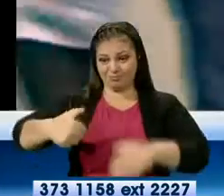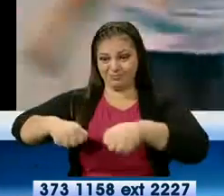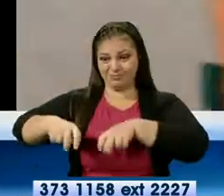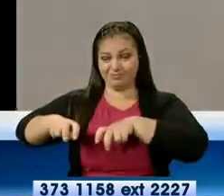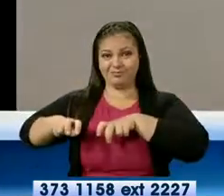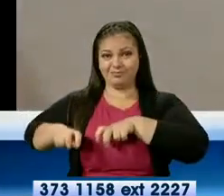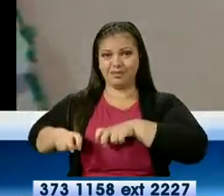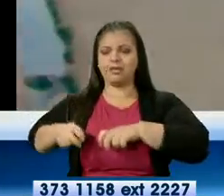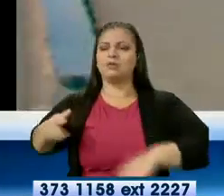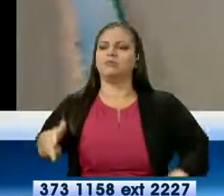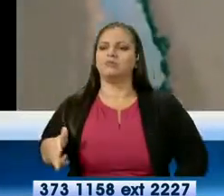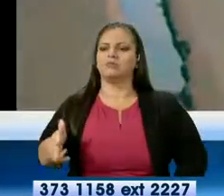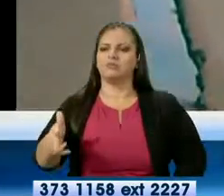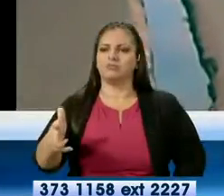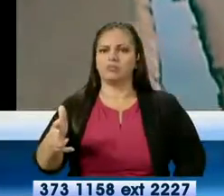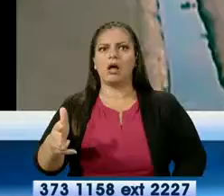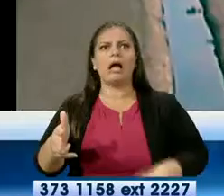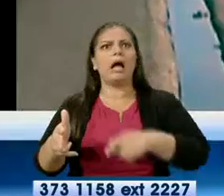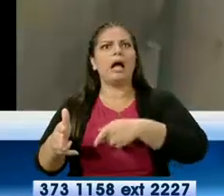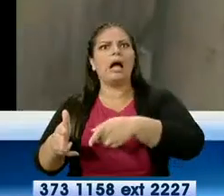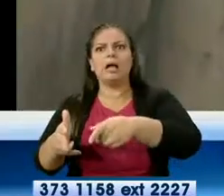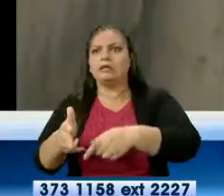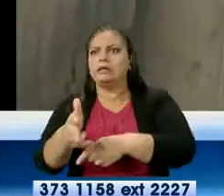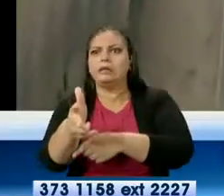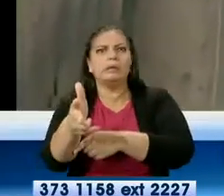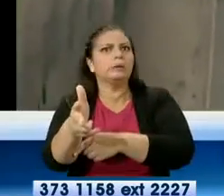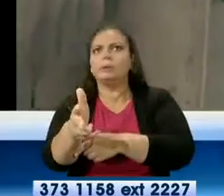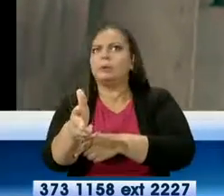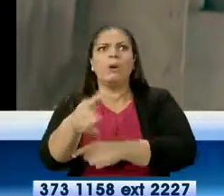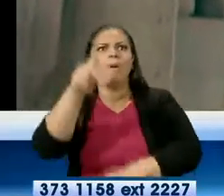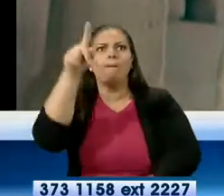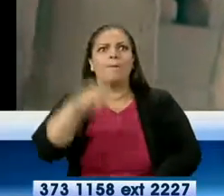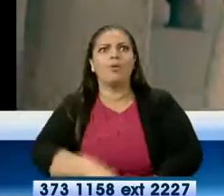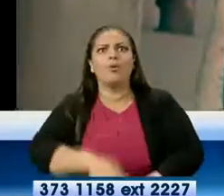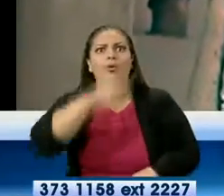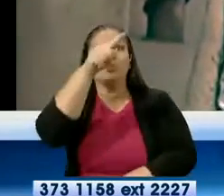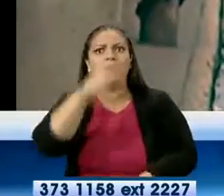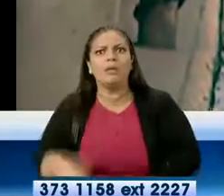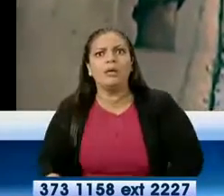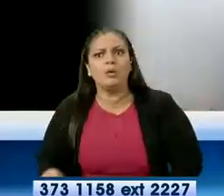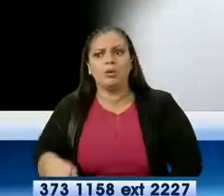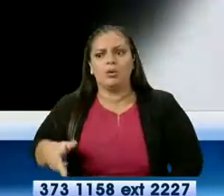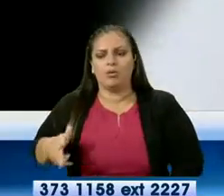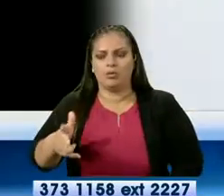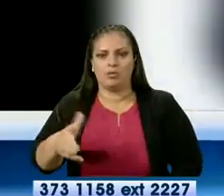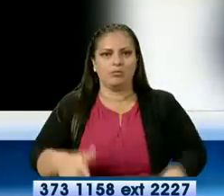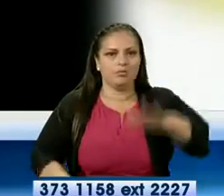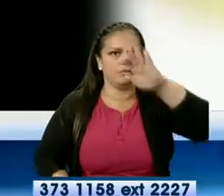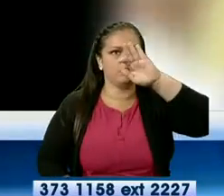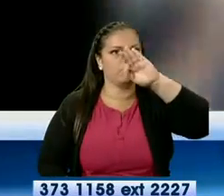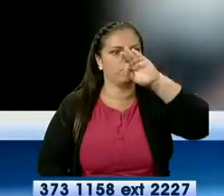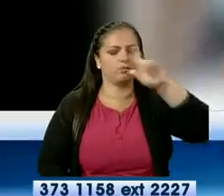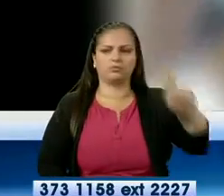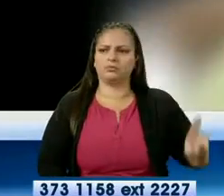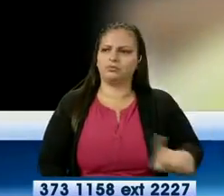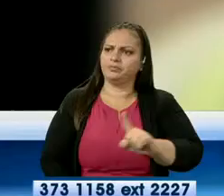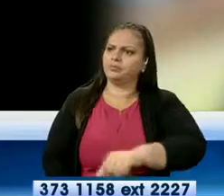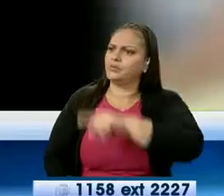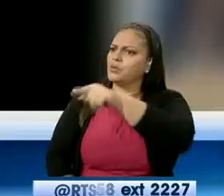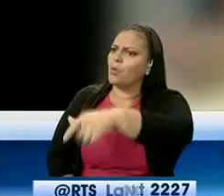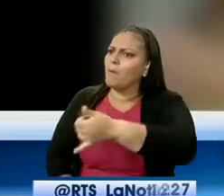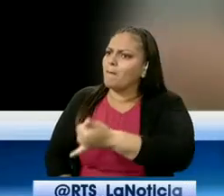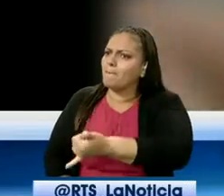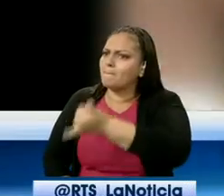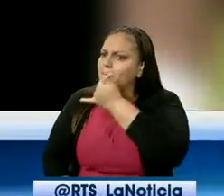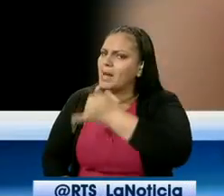tricimoto habría circulado por una vía fuera del perímetro autorizado. Fue cuando el agente de tránsito de la CTE tomó